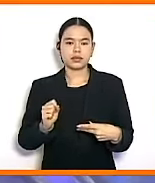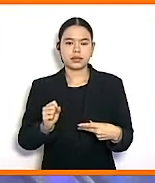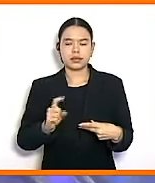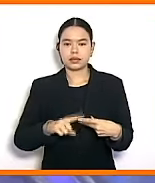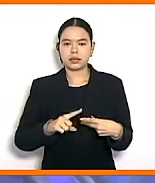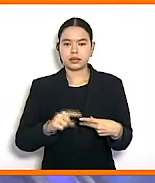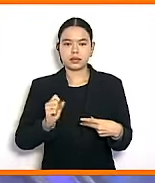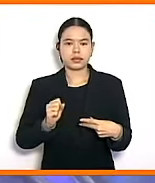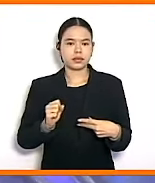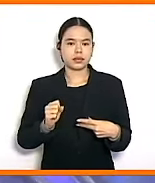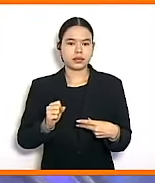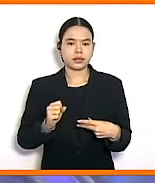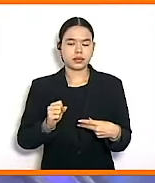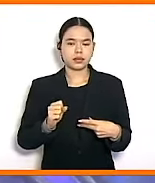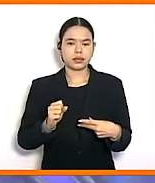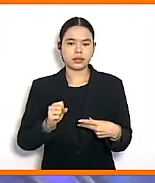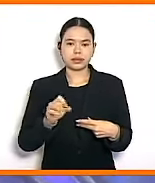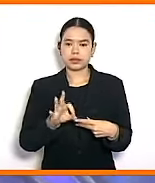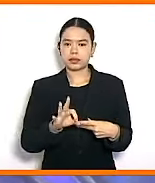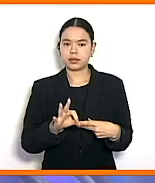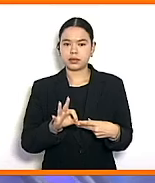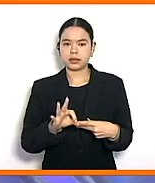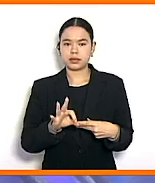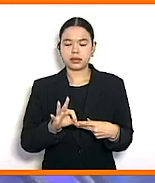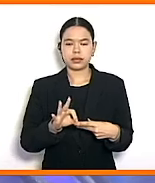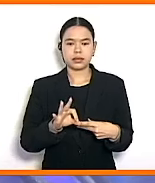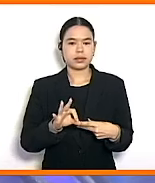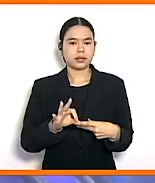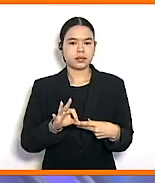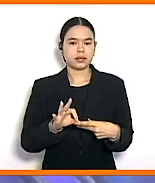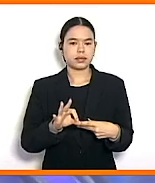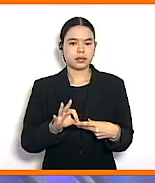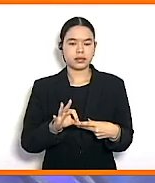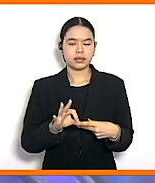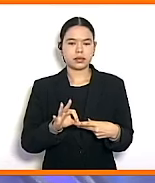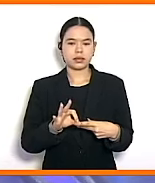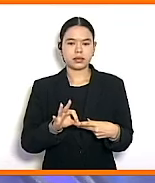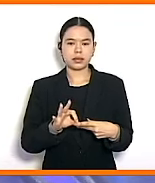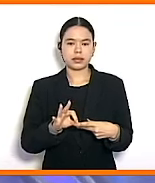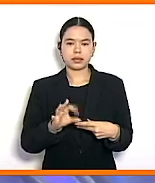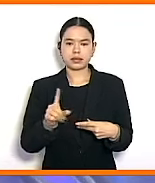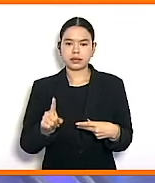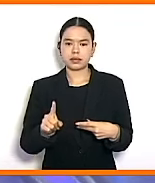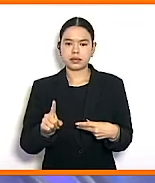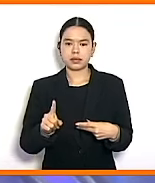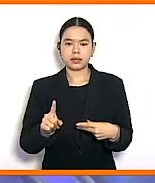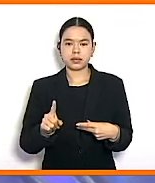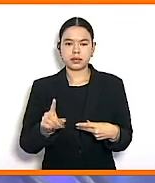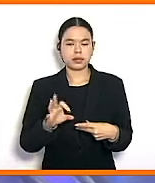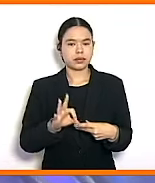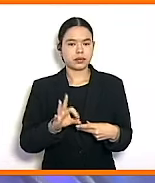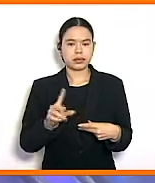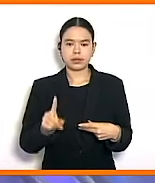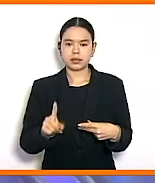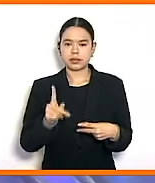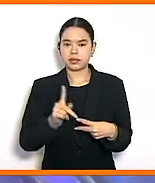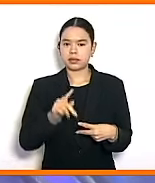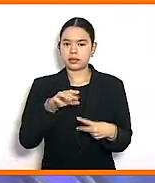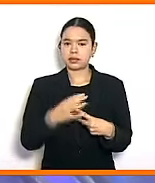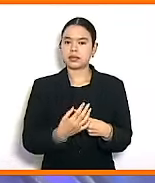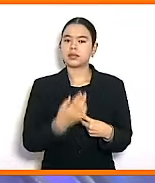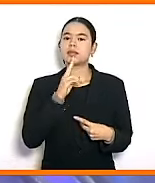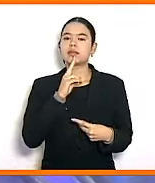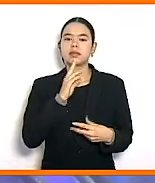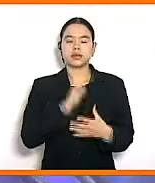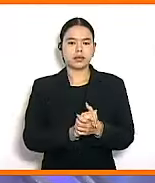atentos, este es el 9, segundo dígito. El 1, número favorecido 91, con su